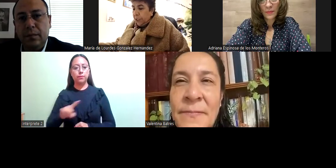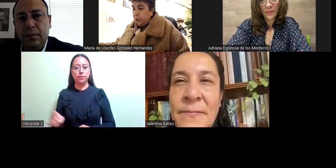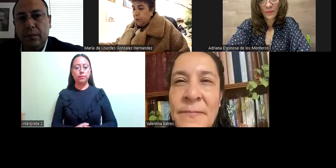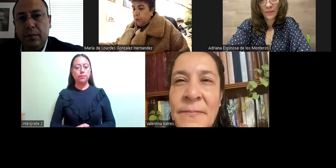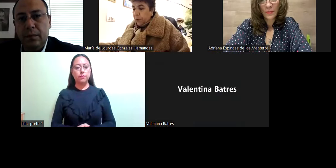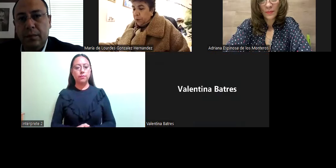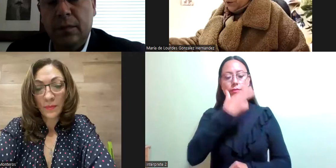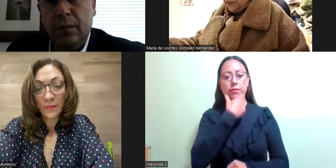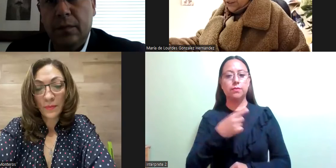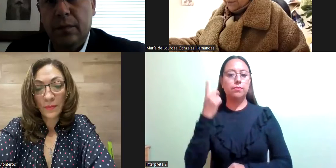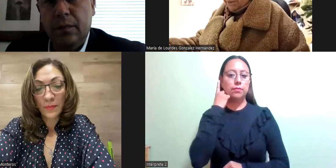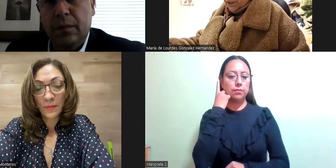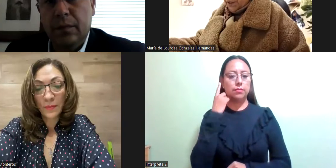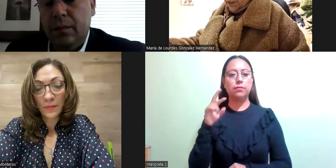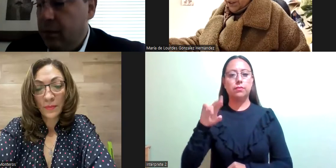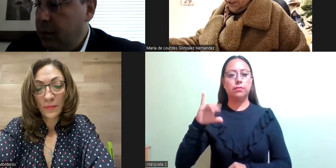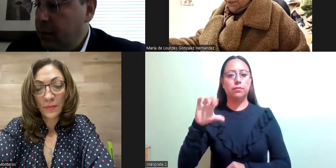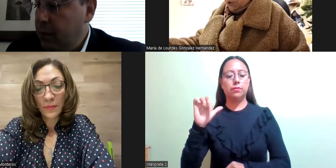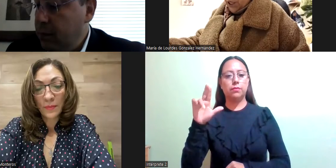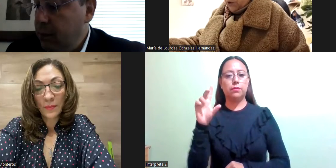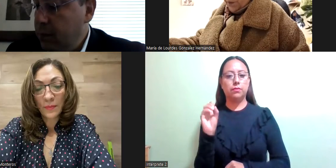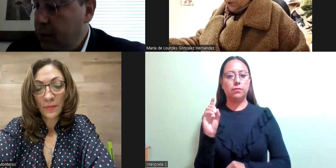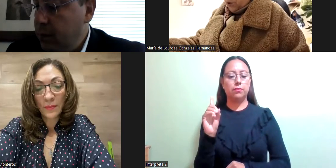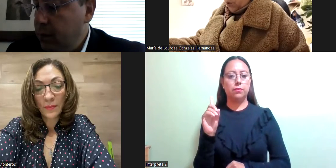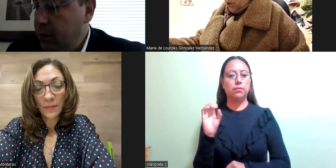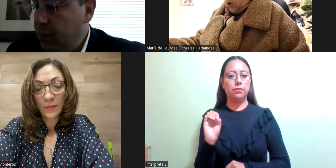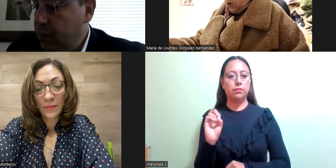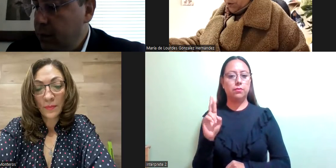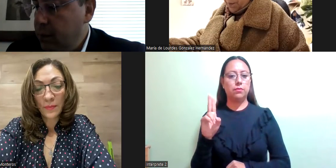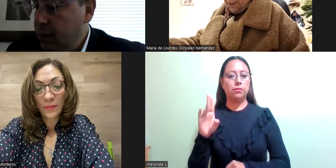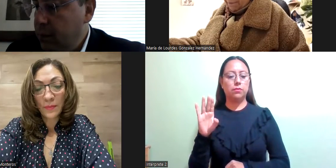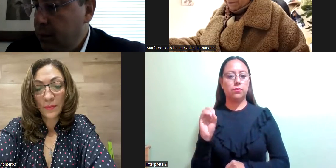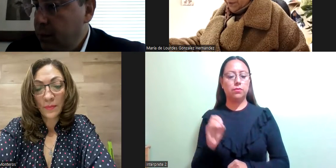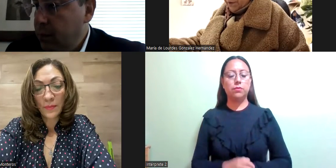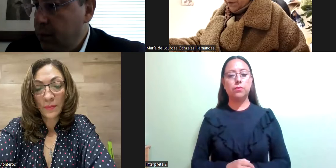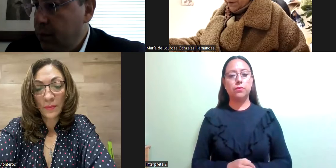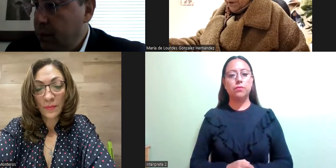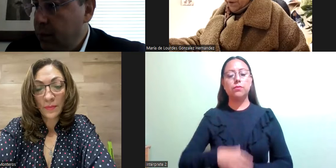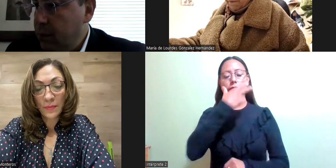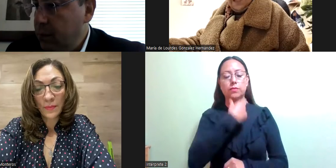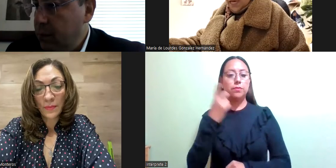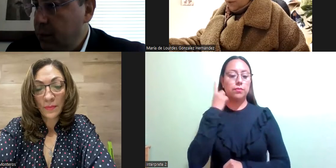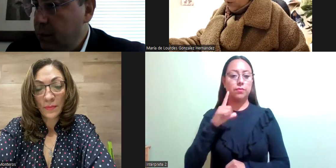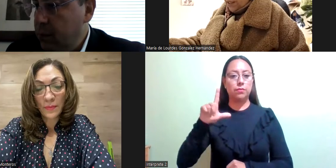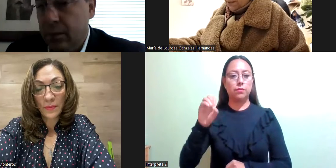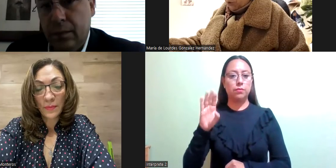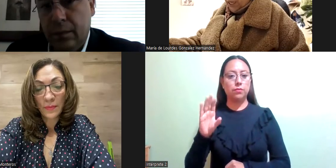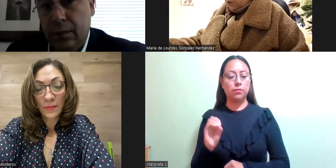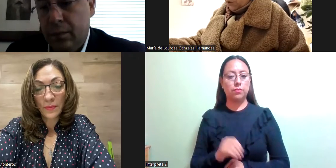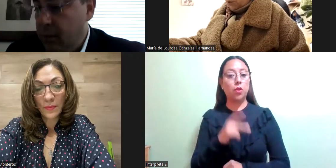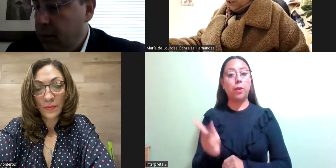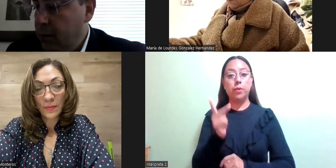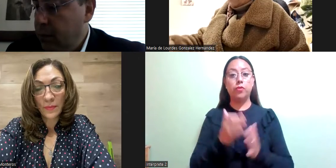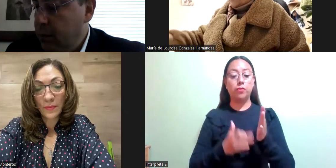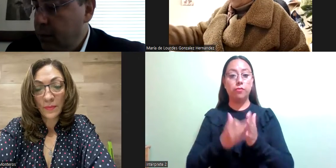Diputado Ricardo Rubio Torres. Diputado Víctor Hugo Lobo Román. ¿Falta alguna diputada